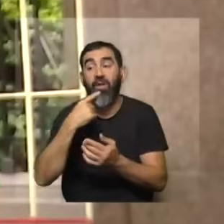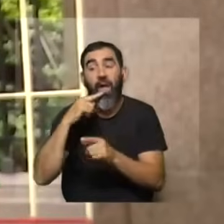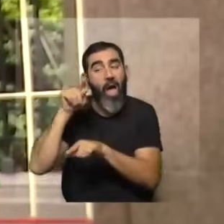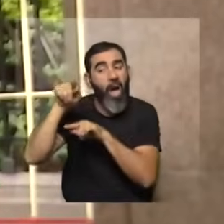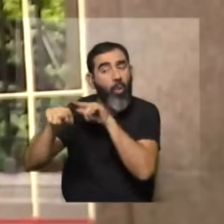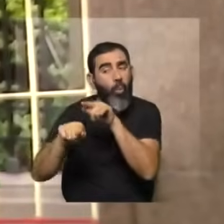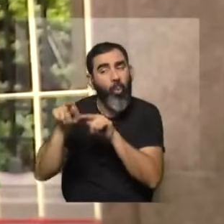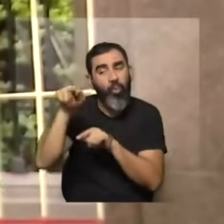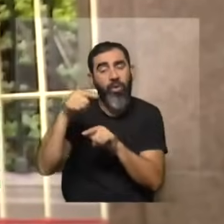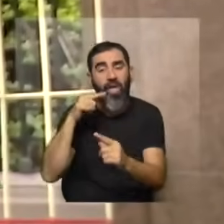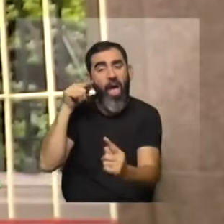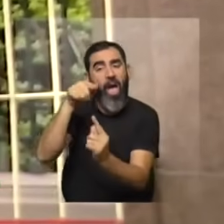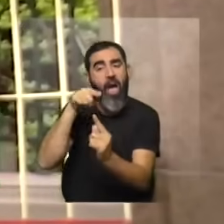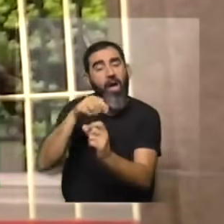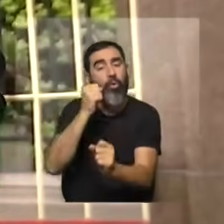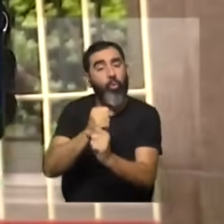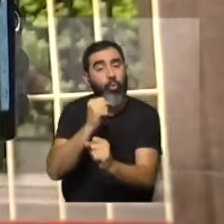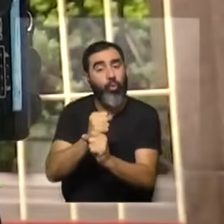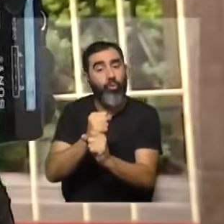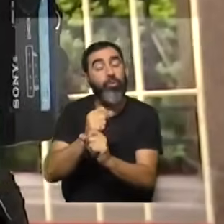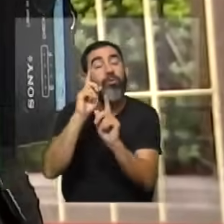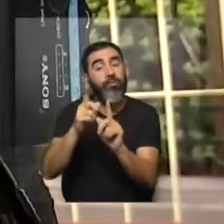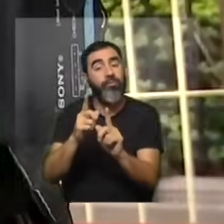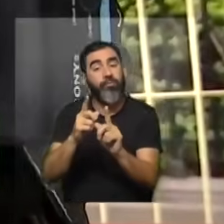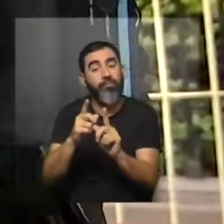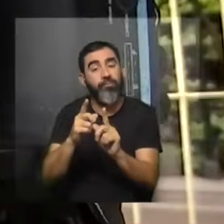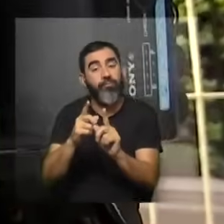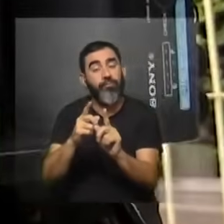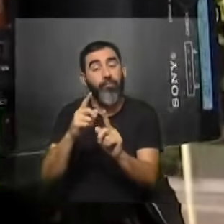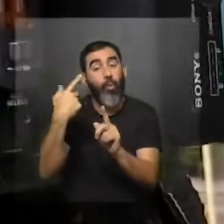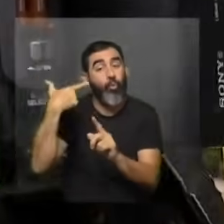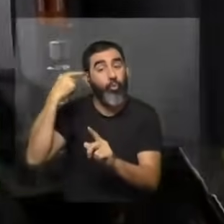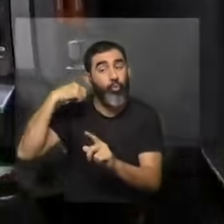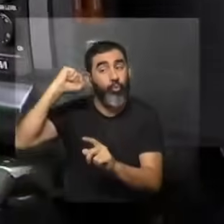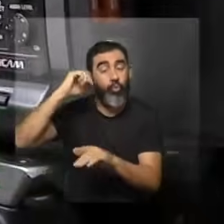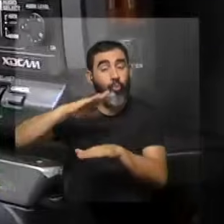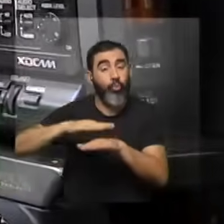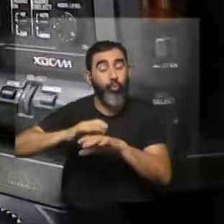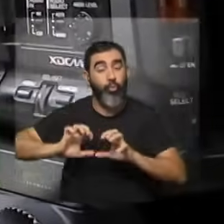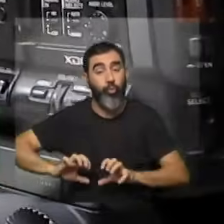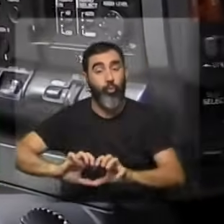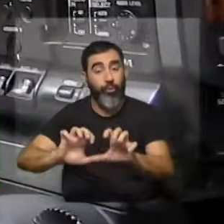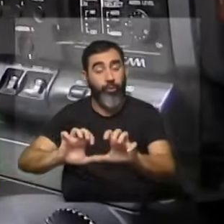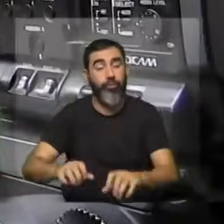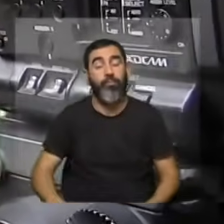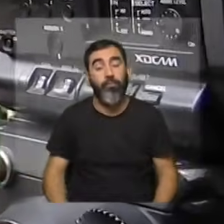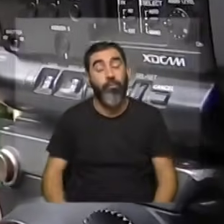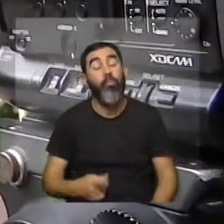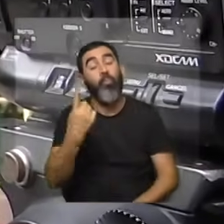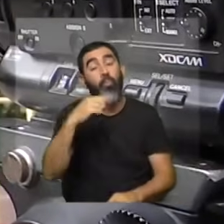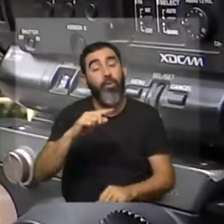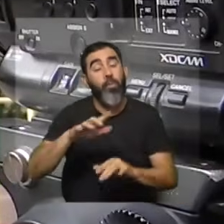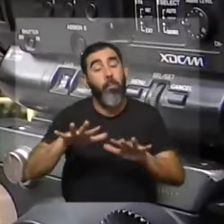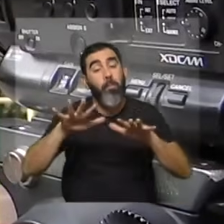de acoso laboral y de llevar al suicidio a un funcionario. Es por eso que realizan